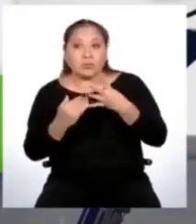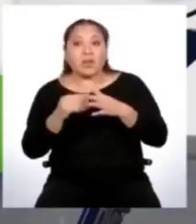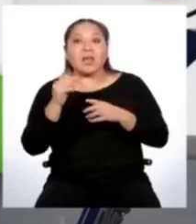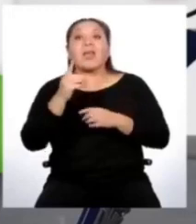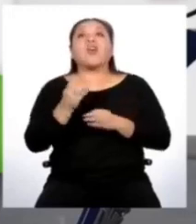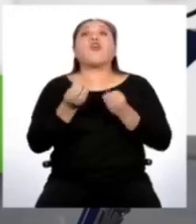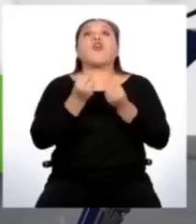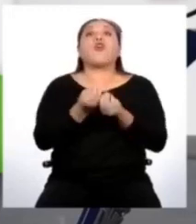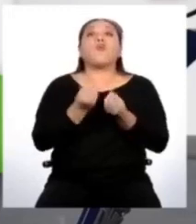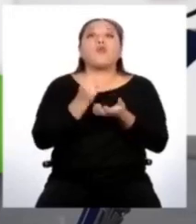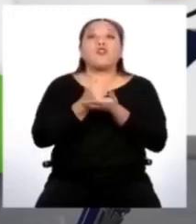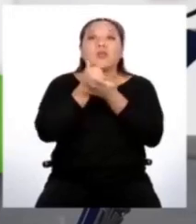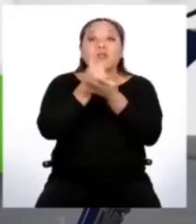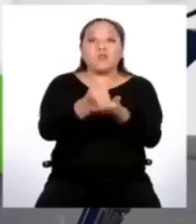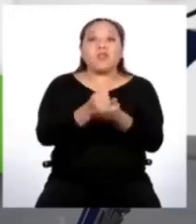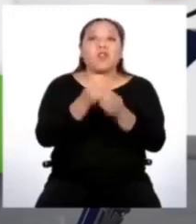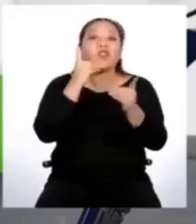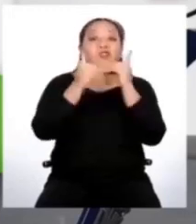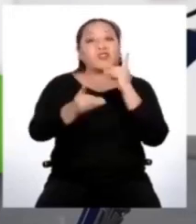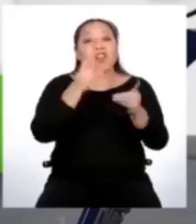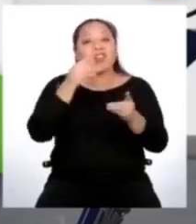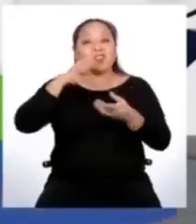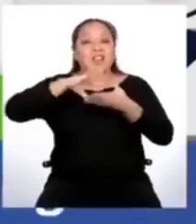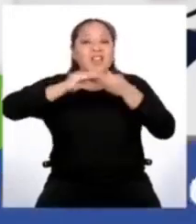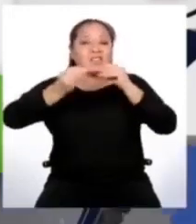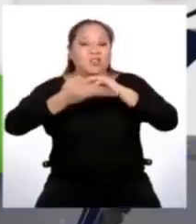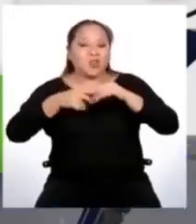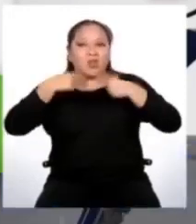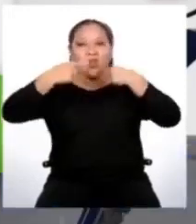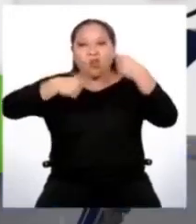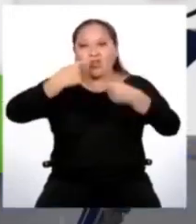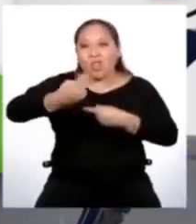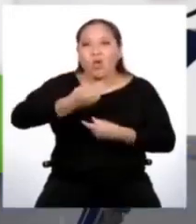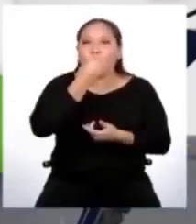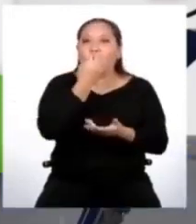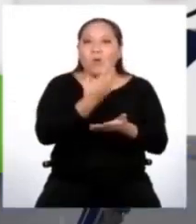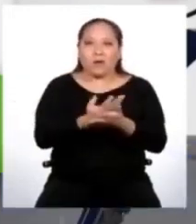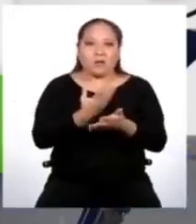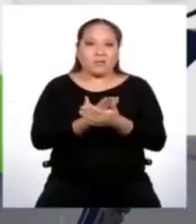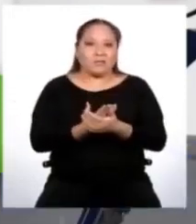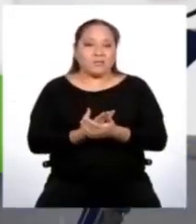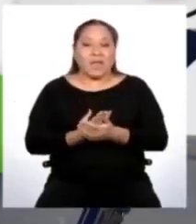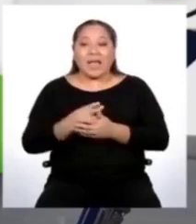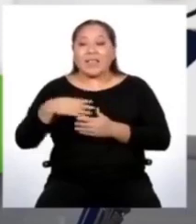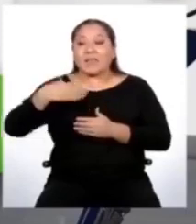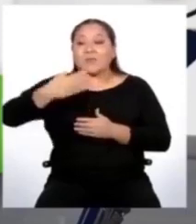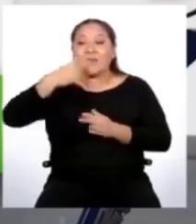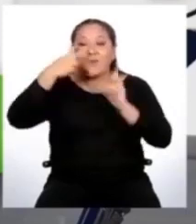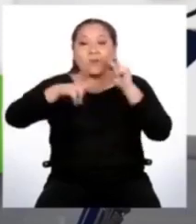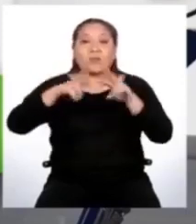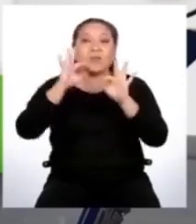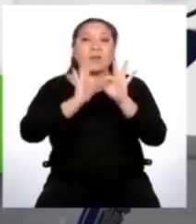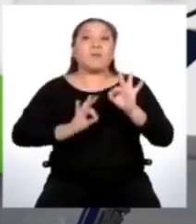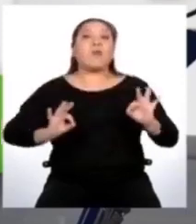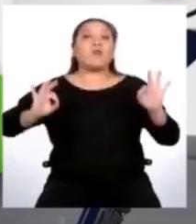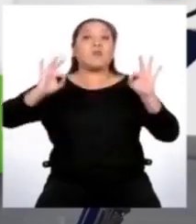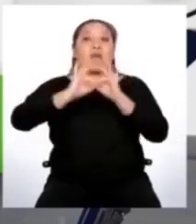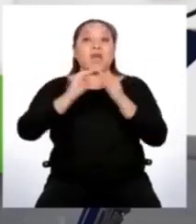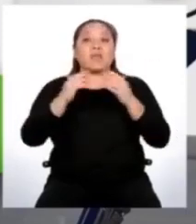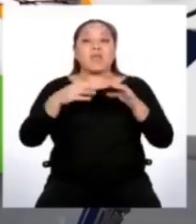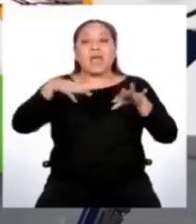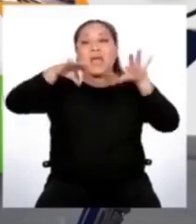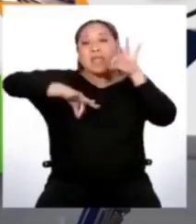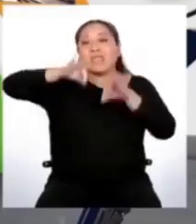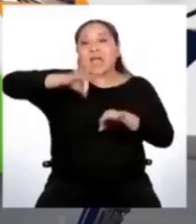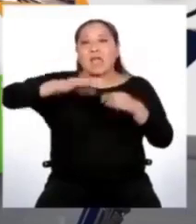a permitir que nuestra historia sea contada de la mejor forma. Finalmente, vimos lo importante que es en el teatro de sombras el rol